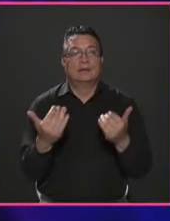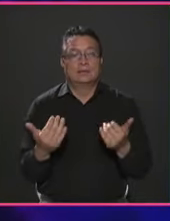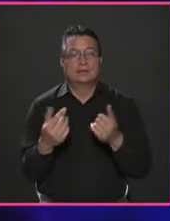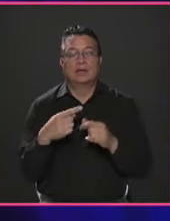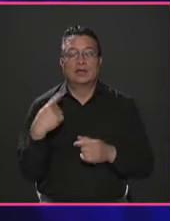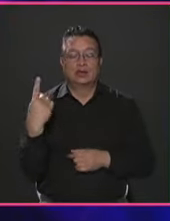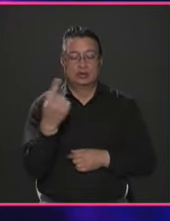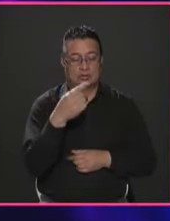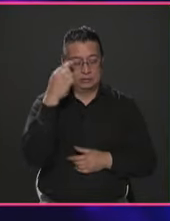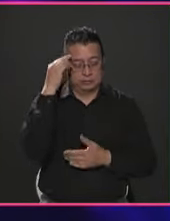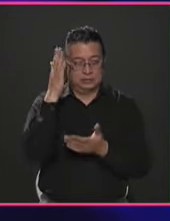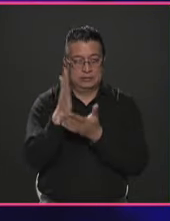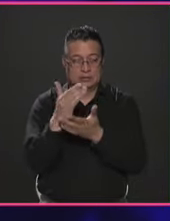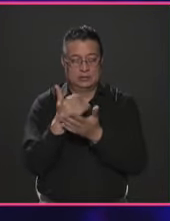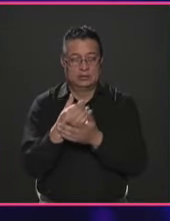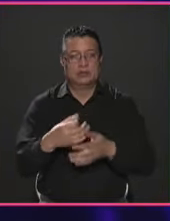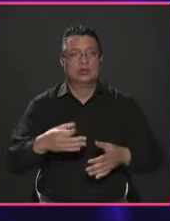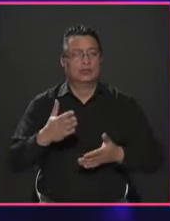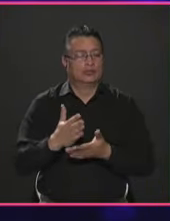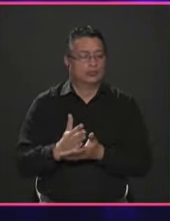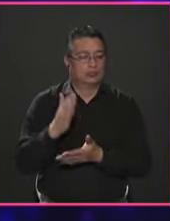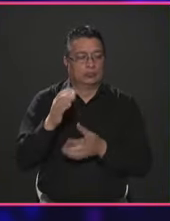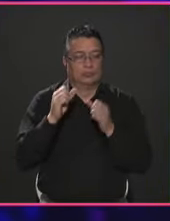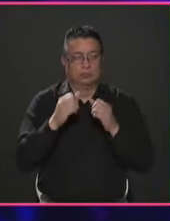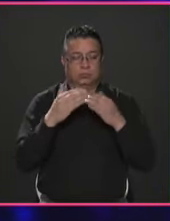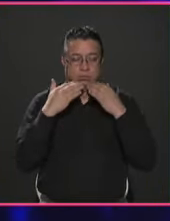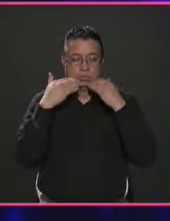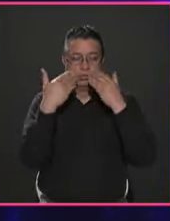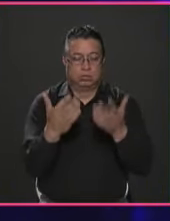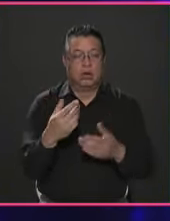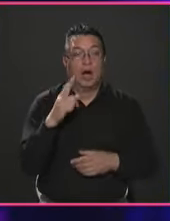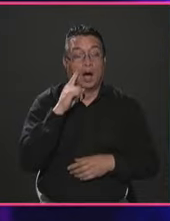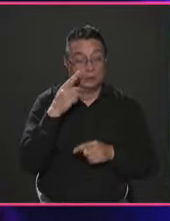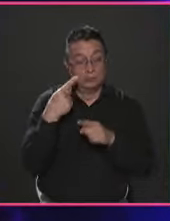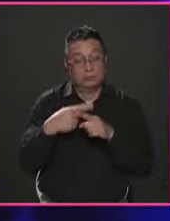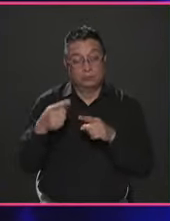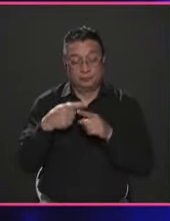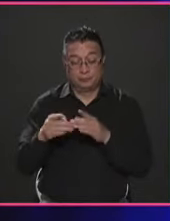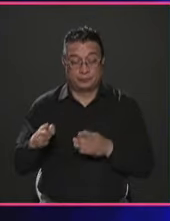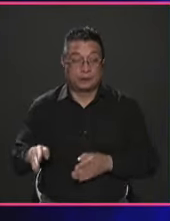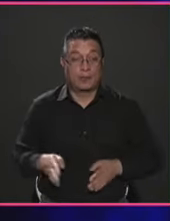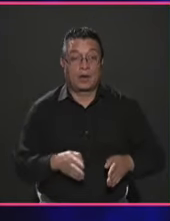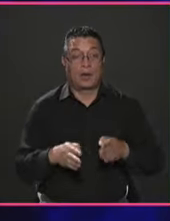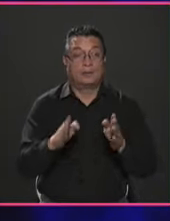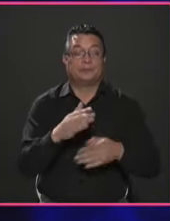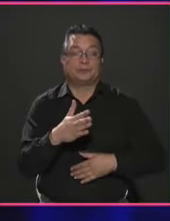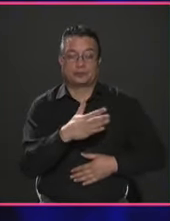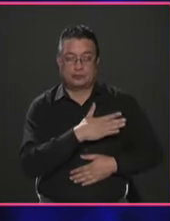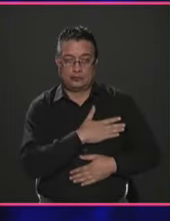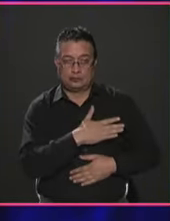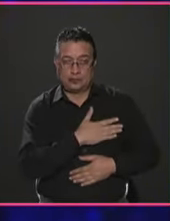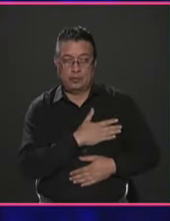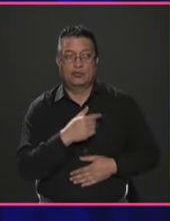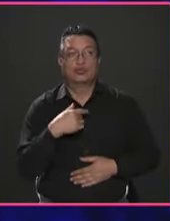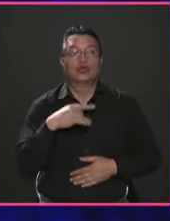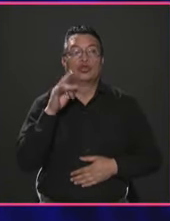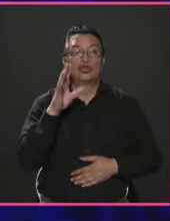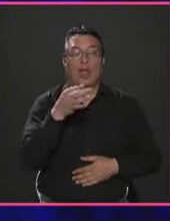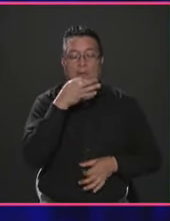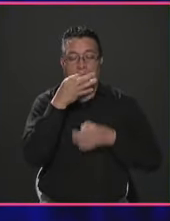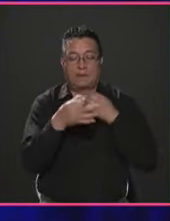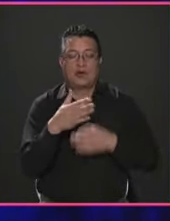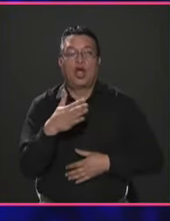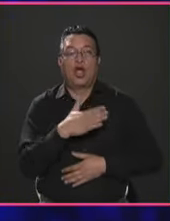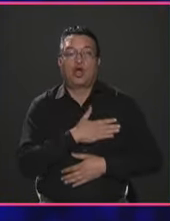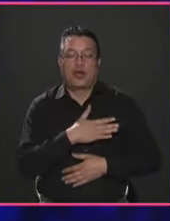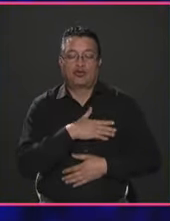estos criterios tan estrictos para poder donar hay otras opciones para corazón Yo solamente hablaré del corazón porque esa